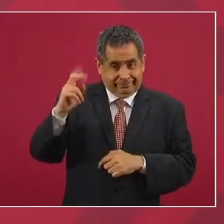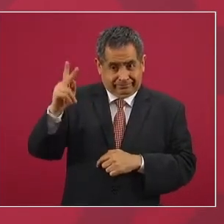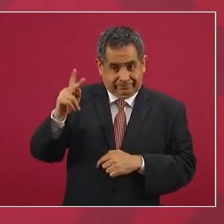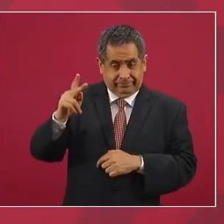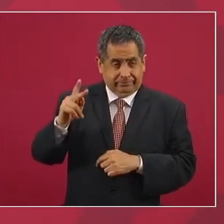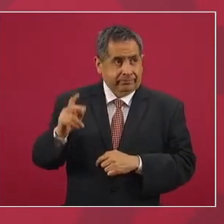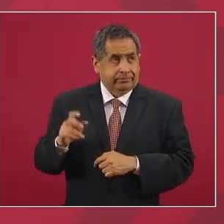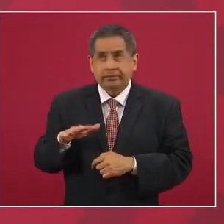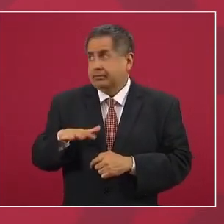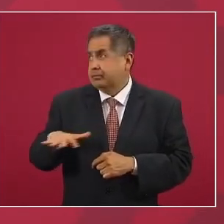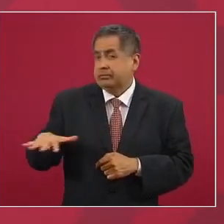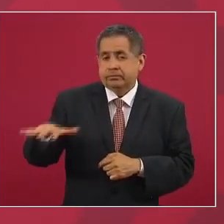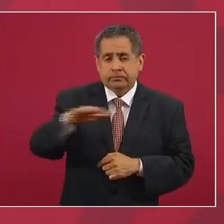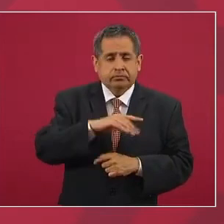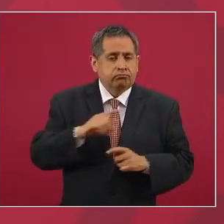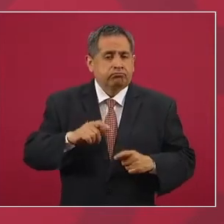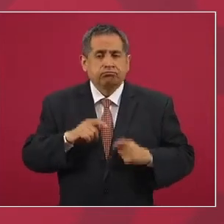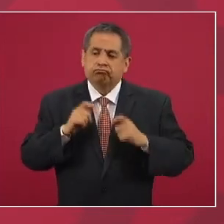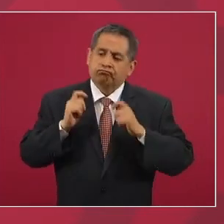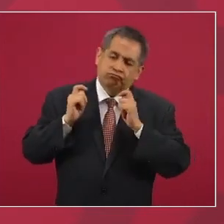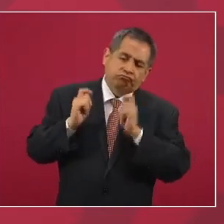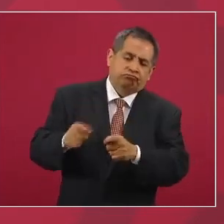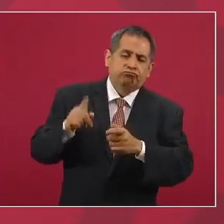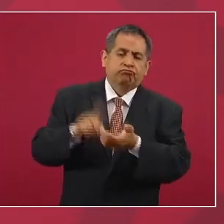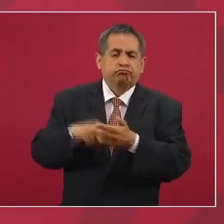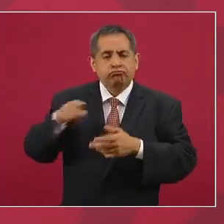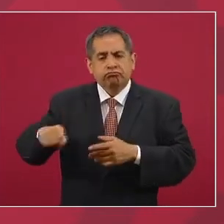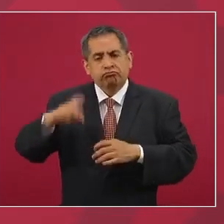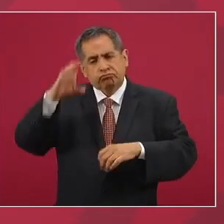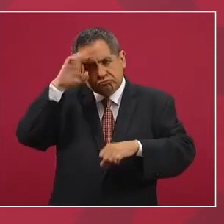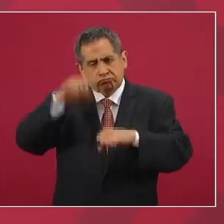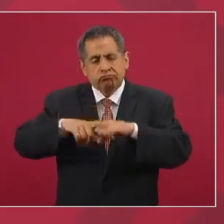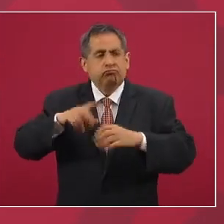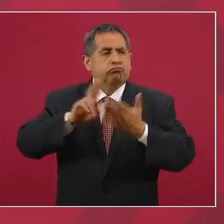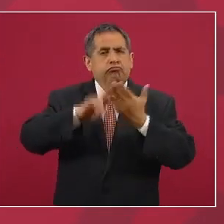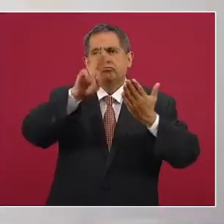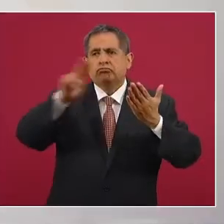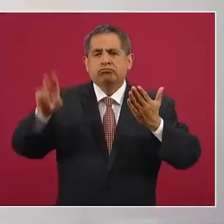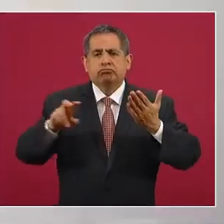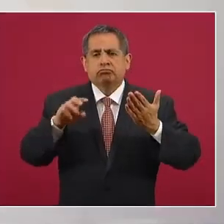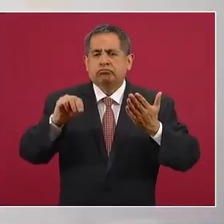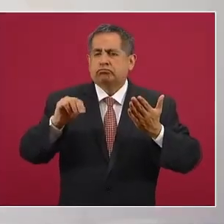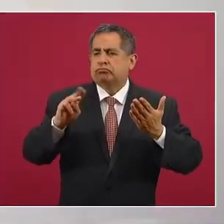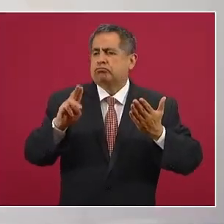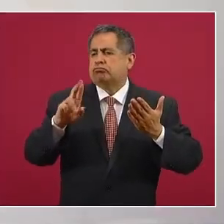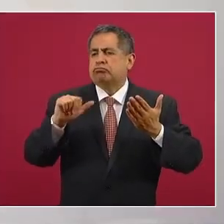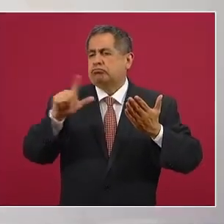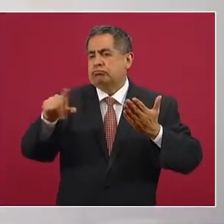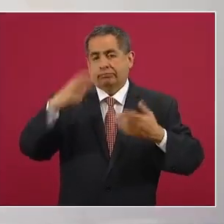destine a la pintura mural de México.